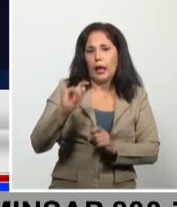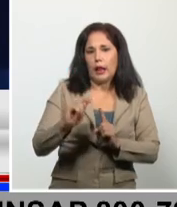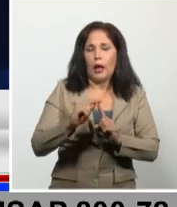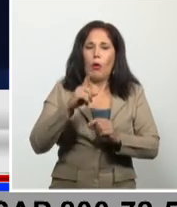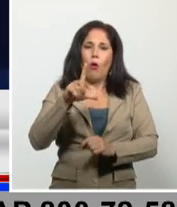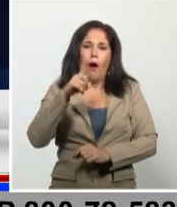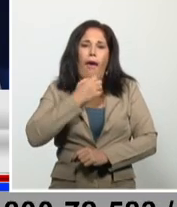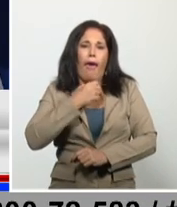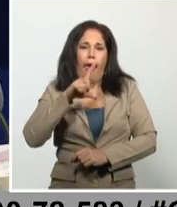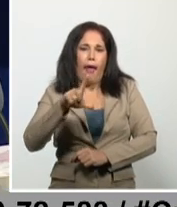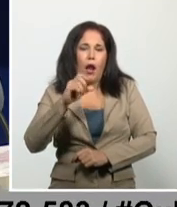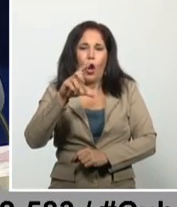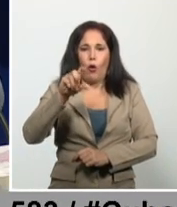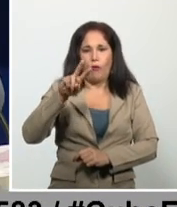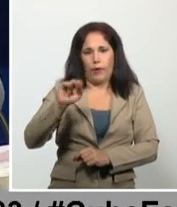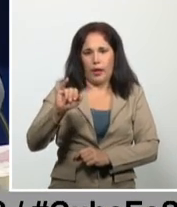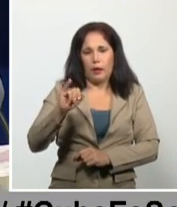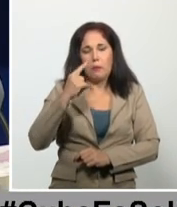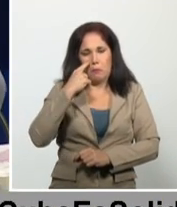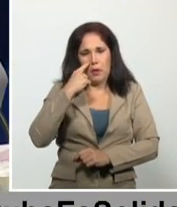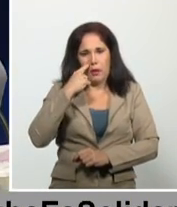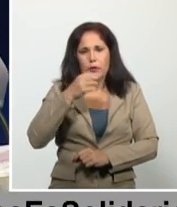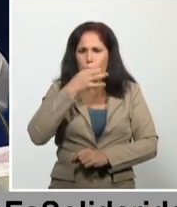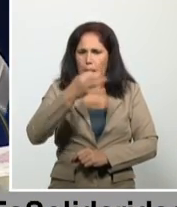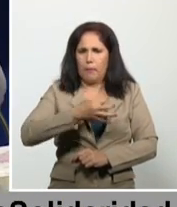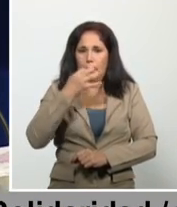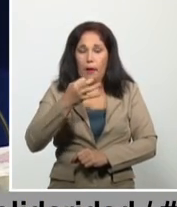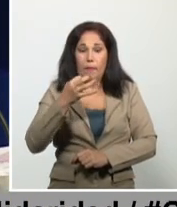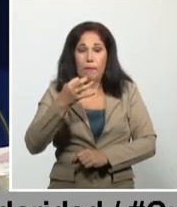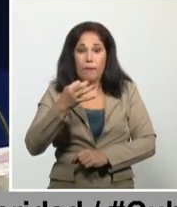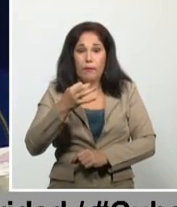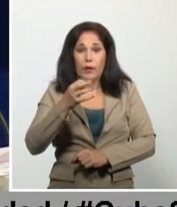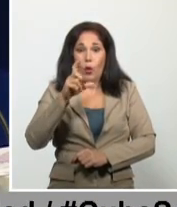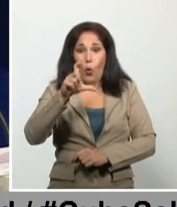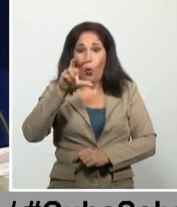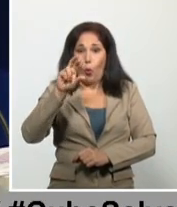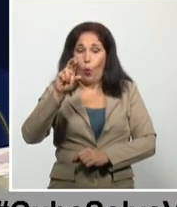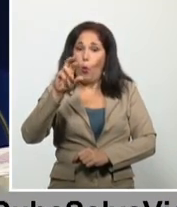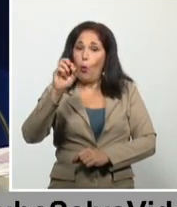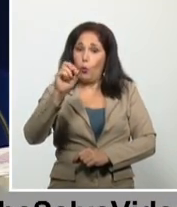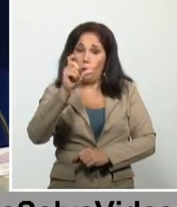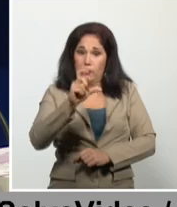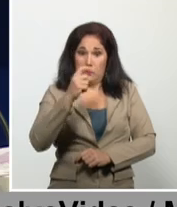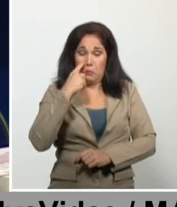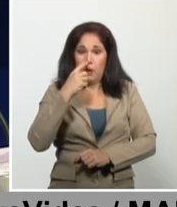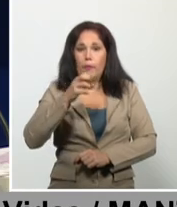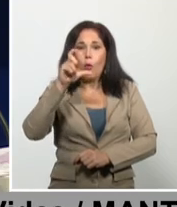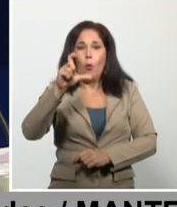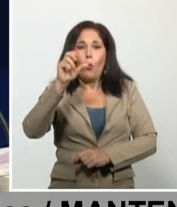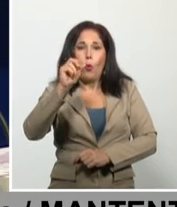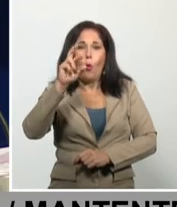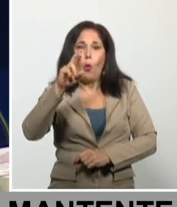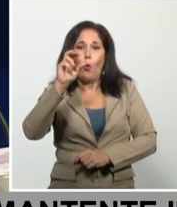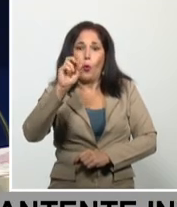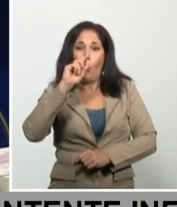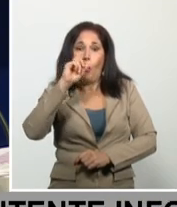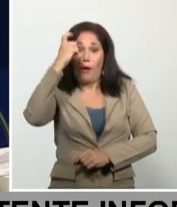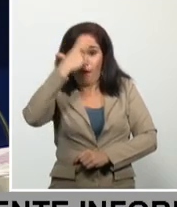el coronavirus. Miren, el coronavirus, porque también lo he explicado, que tiene el virus